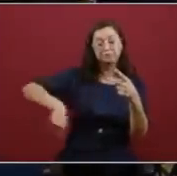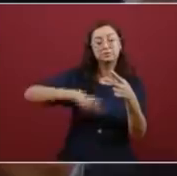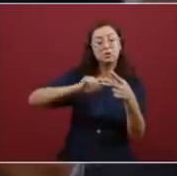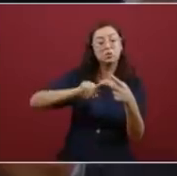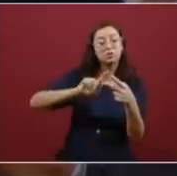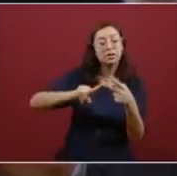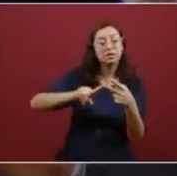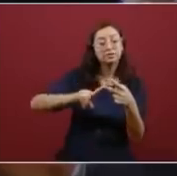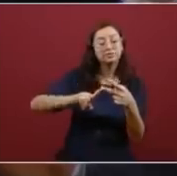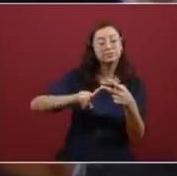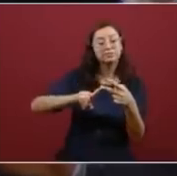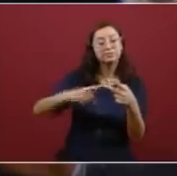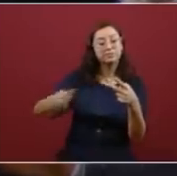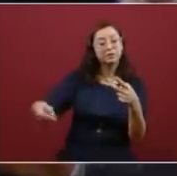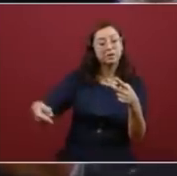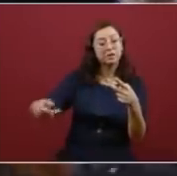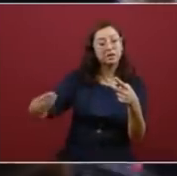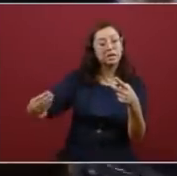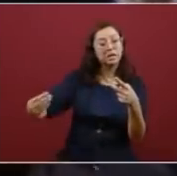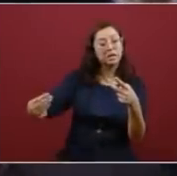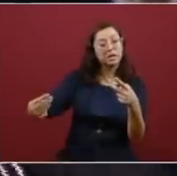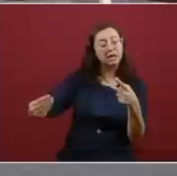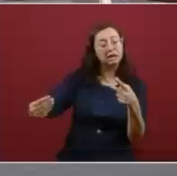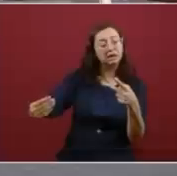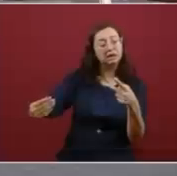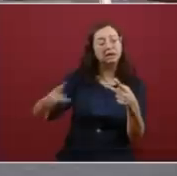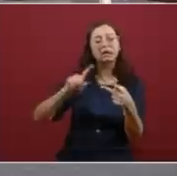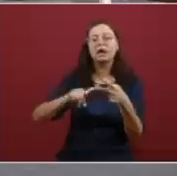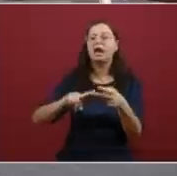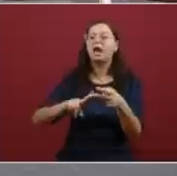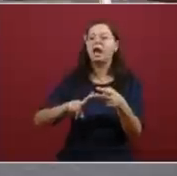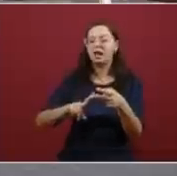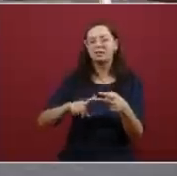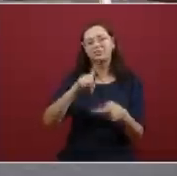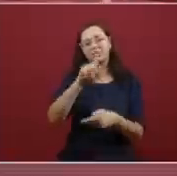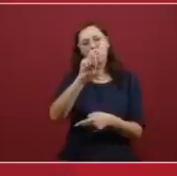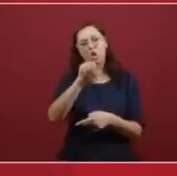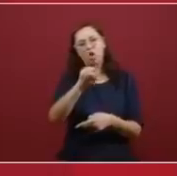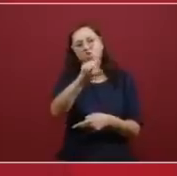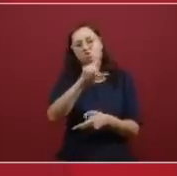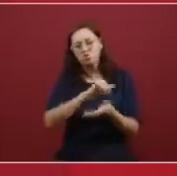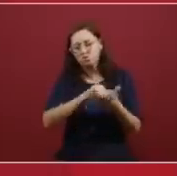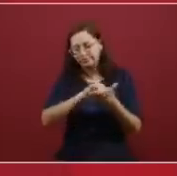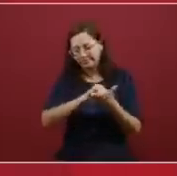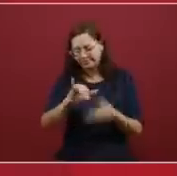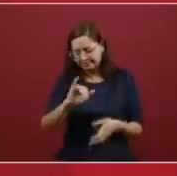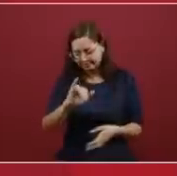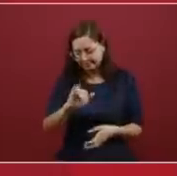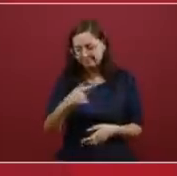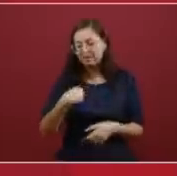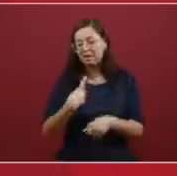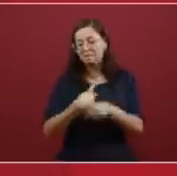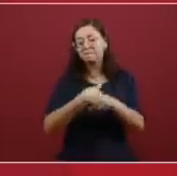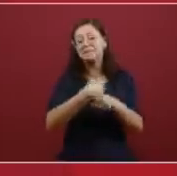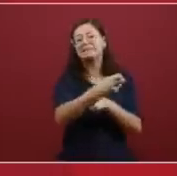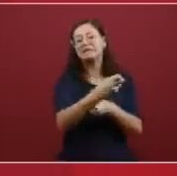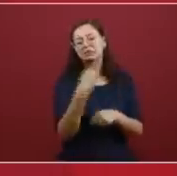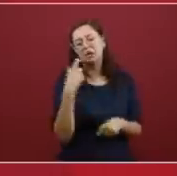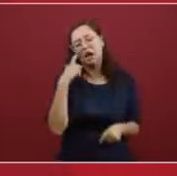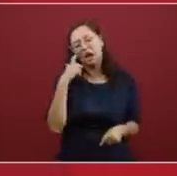a las Naciones Unidas como todos. Sí, me están invitando, pero vamos a ver. Lo